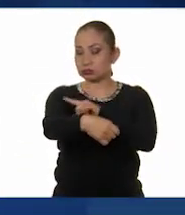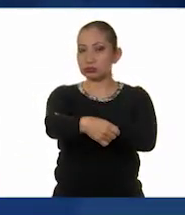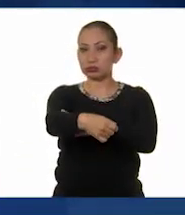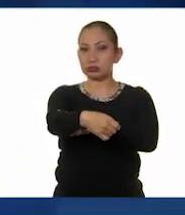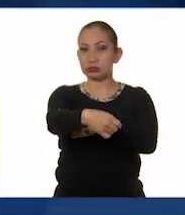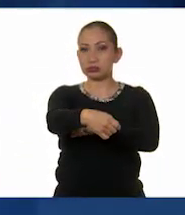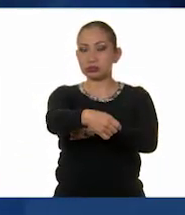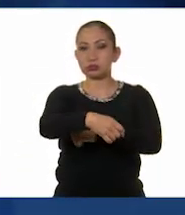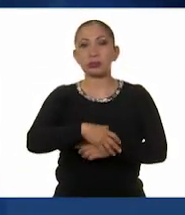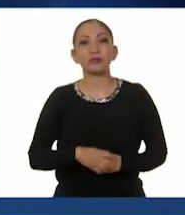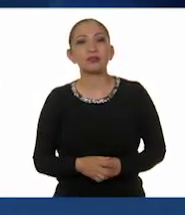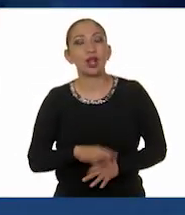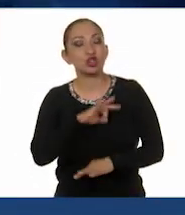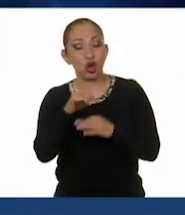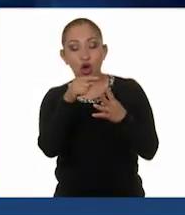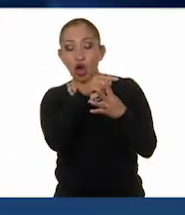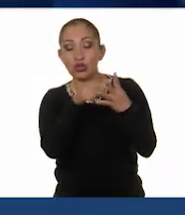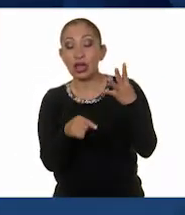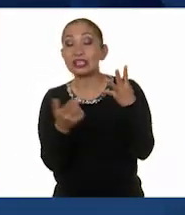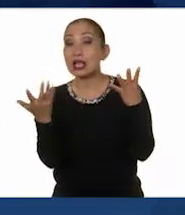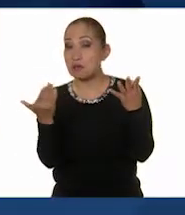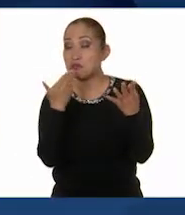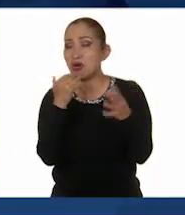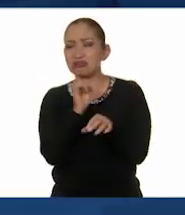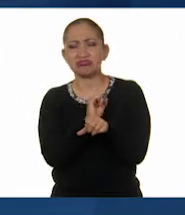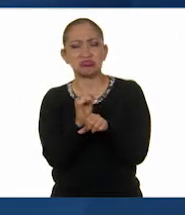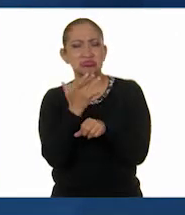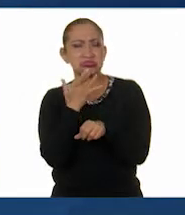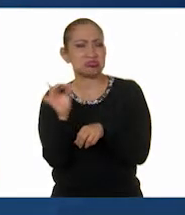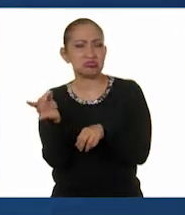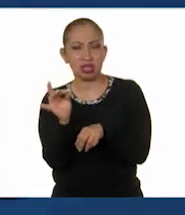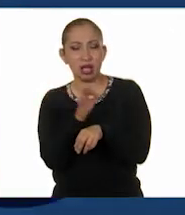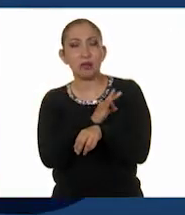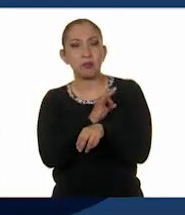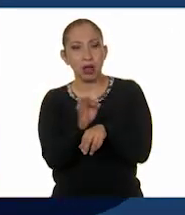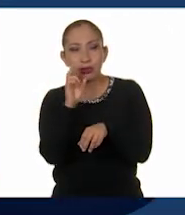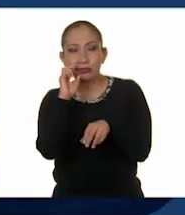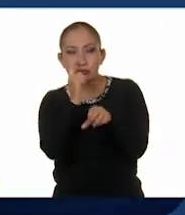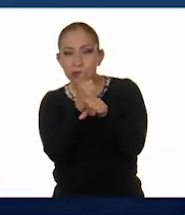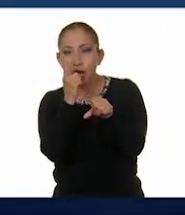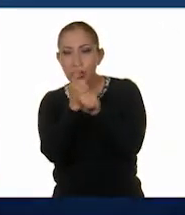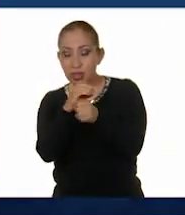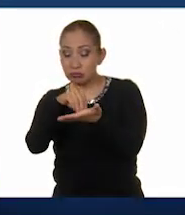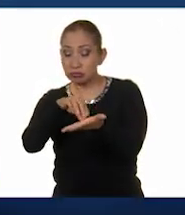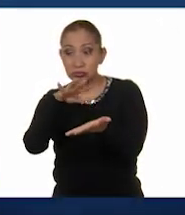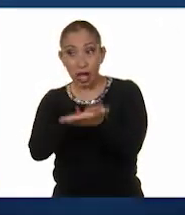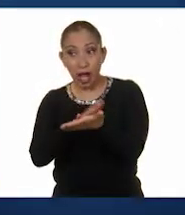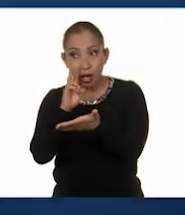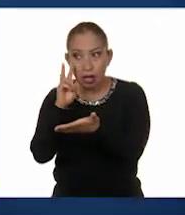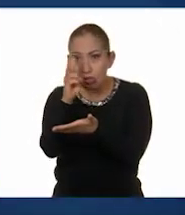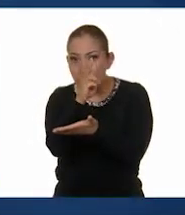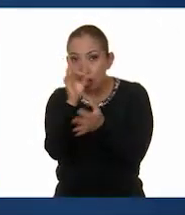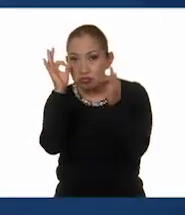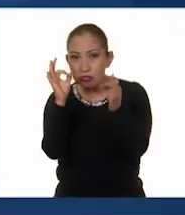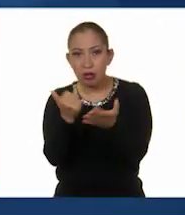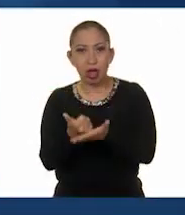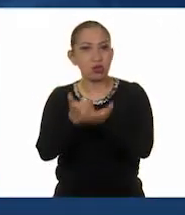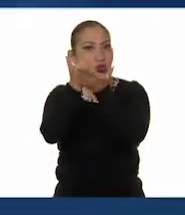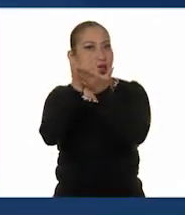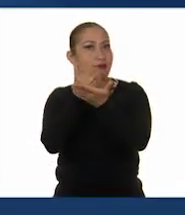del codo. Todas son acciones muy sencillas que se han observado y registrado su